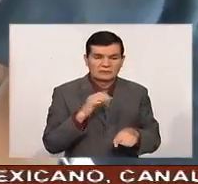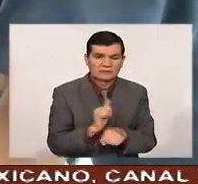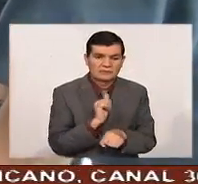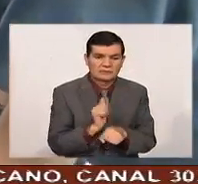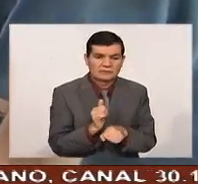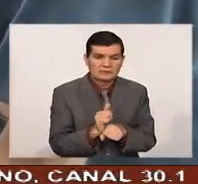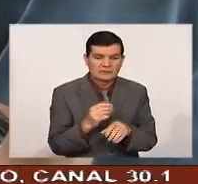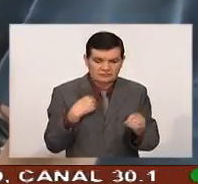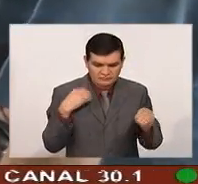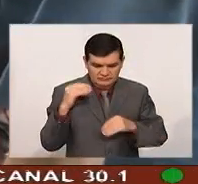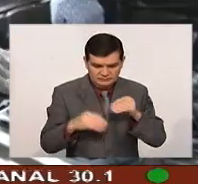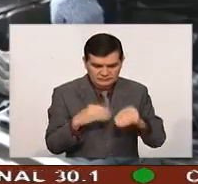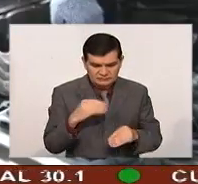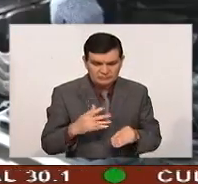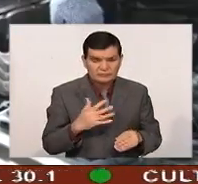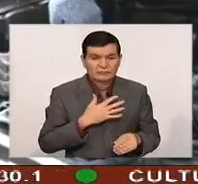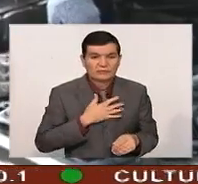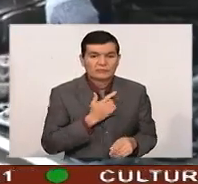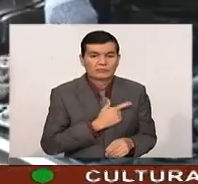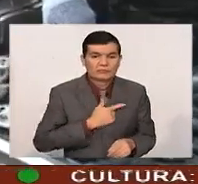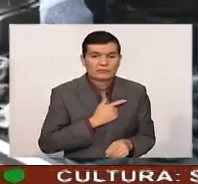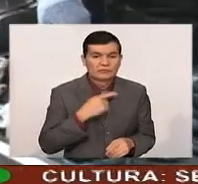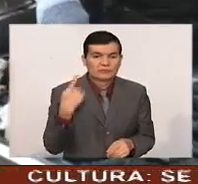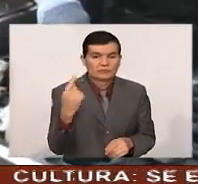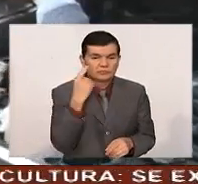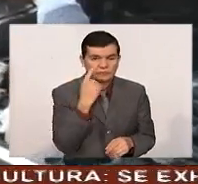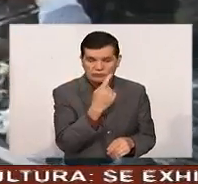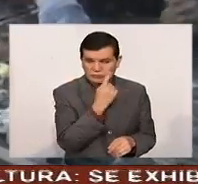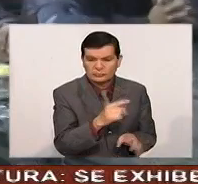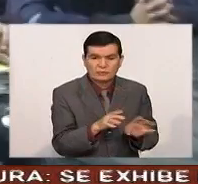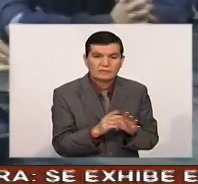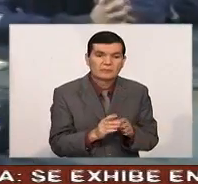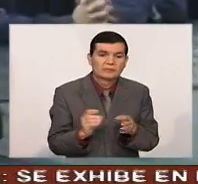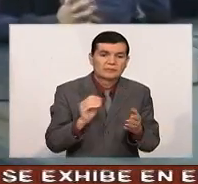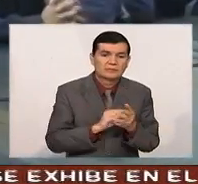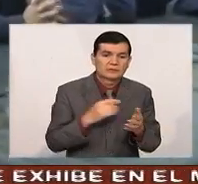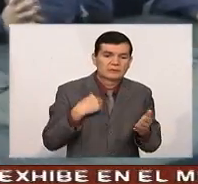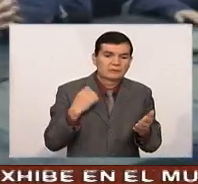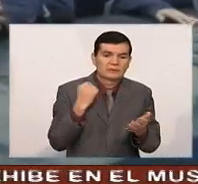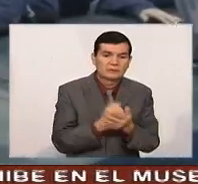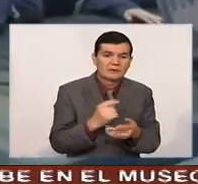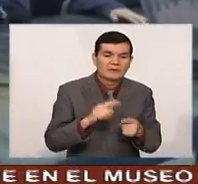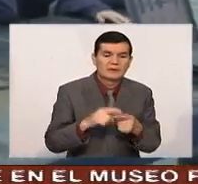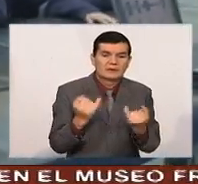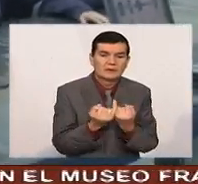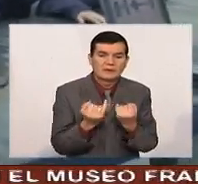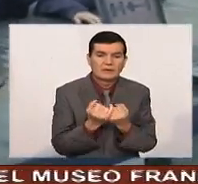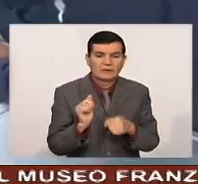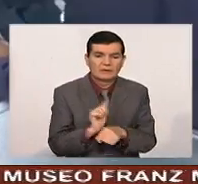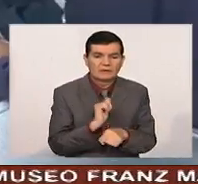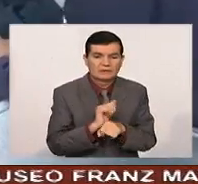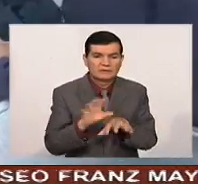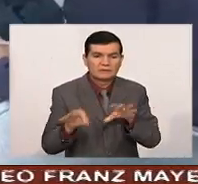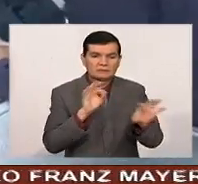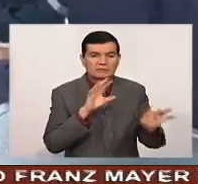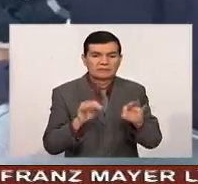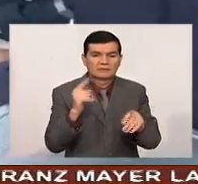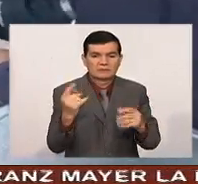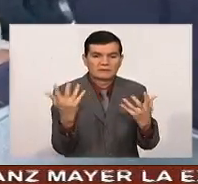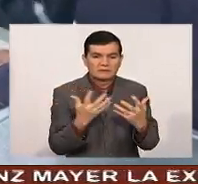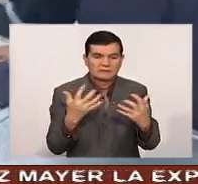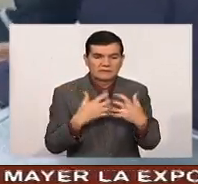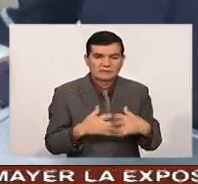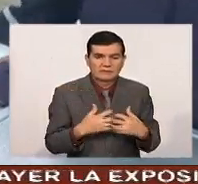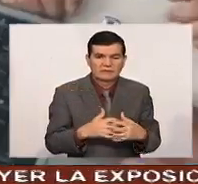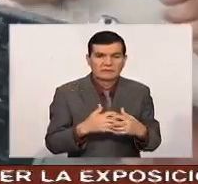a ser personalizados. Hoy estamos encontrando algunas marcas que pues ya uno puede escoger muchas de las cosas del auto, y eso requiere